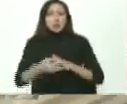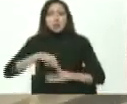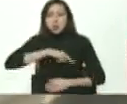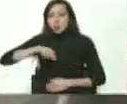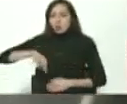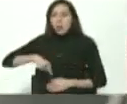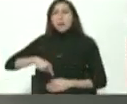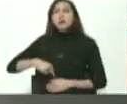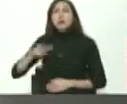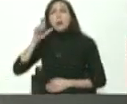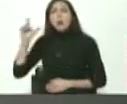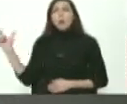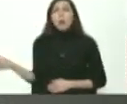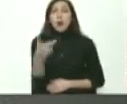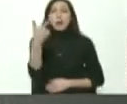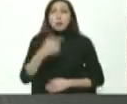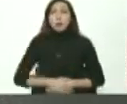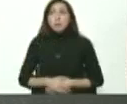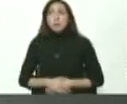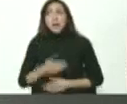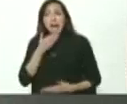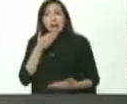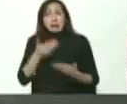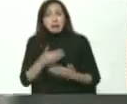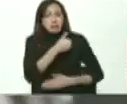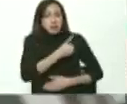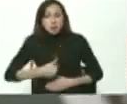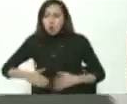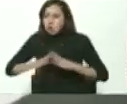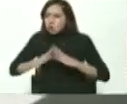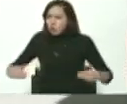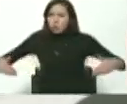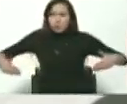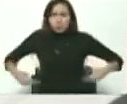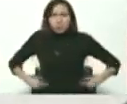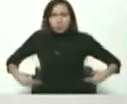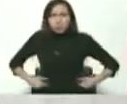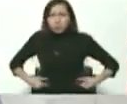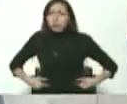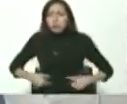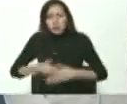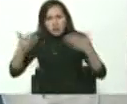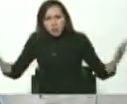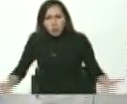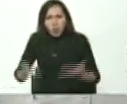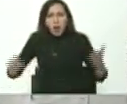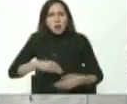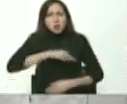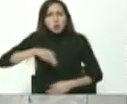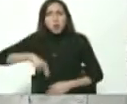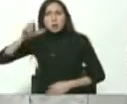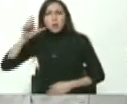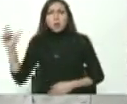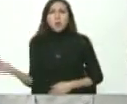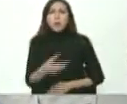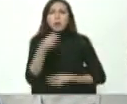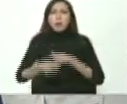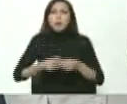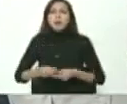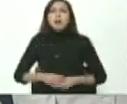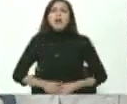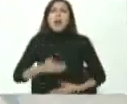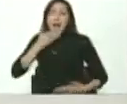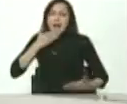estado. Por ello, agradecerle a usted todo el empeño, toda la voluntad para nuestro pueblo como se lo merece.